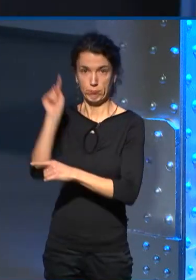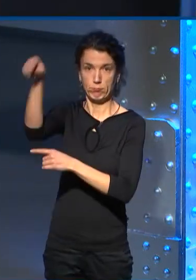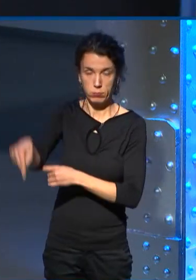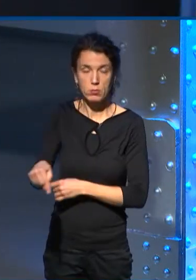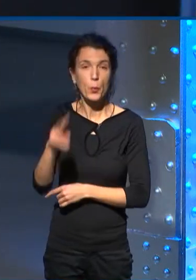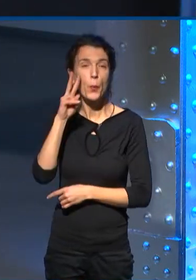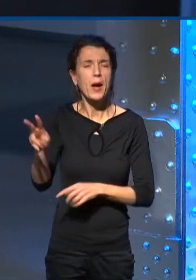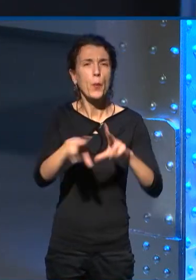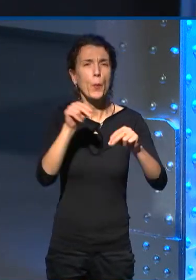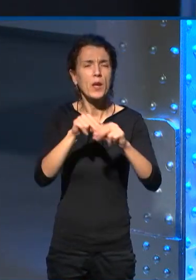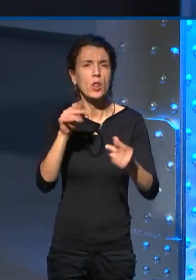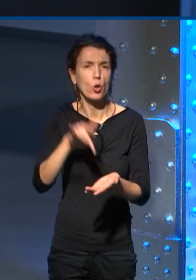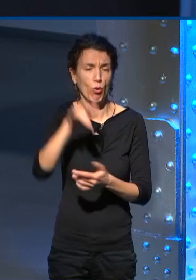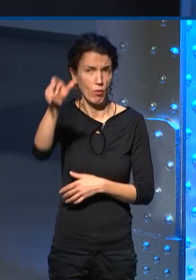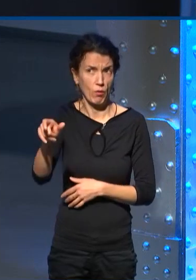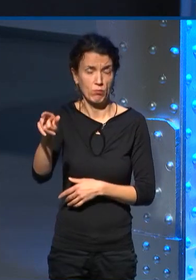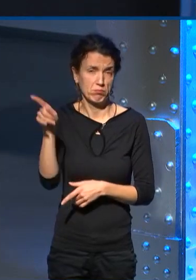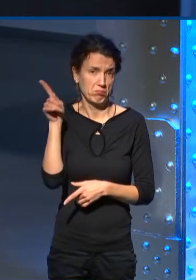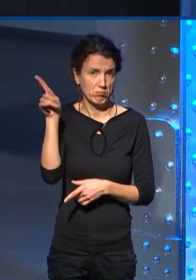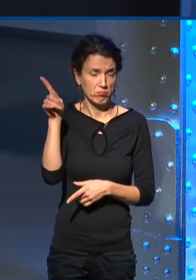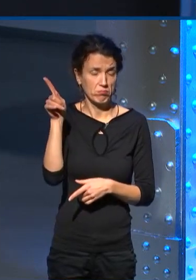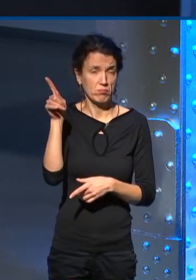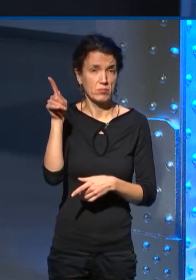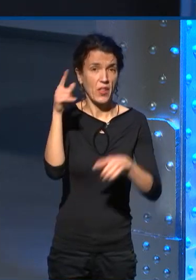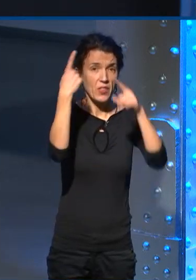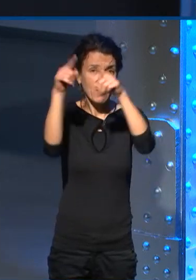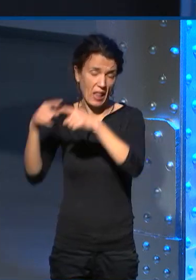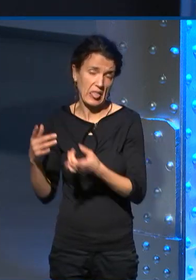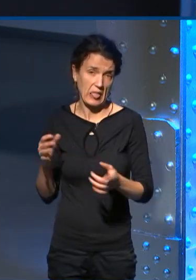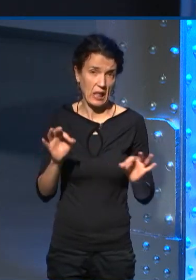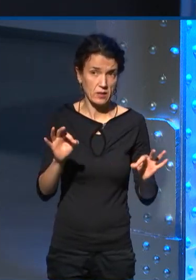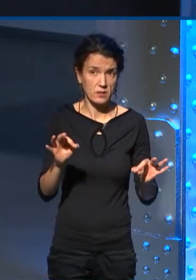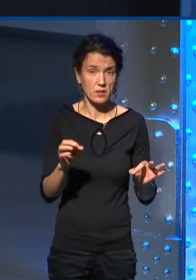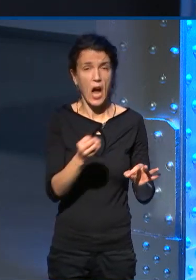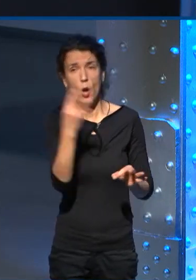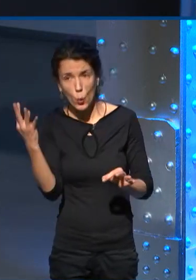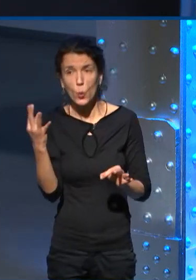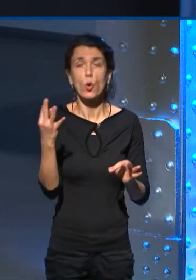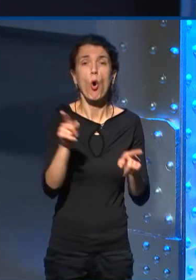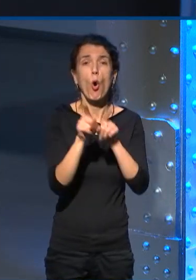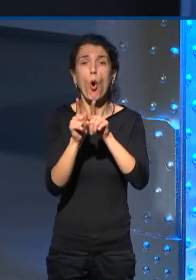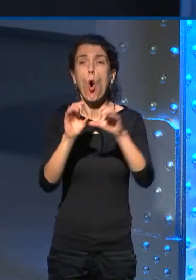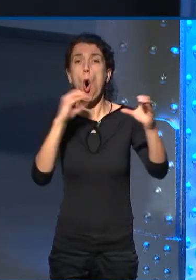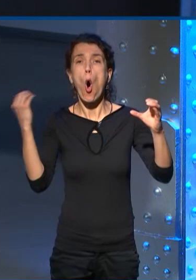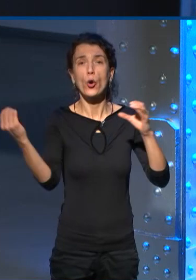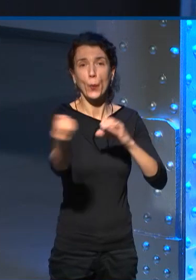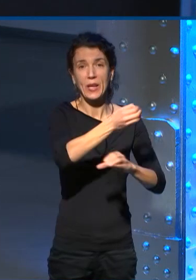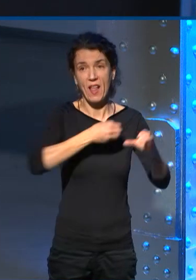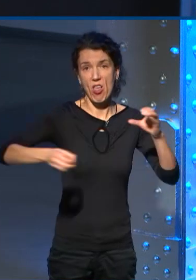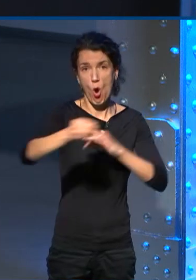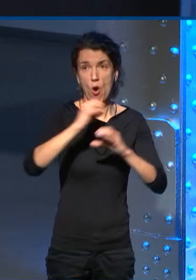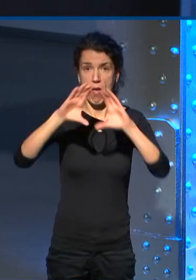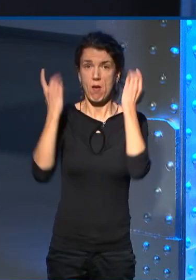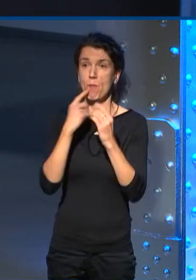Vamos a ver un vídeo de uno de los diversos, iba a decir 1000, algunas decenas de orbitadores que han llegado a Marte,